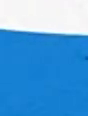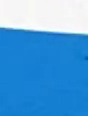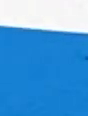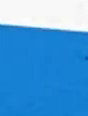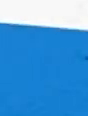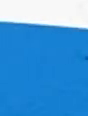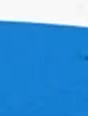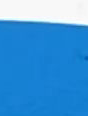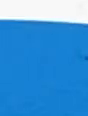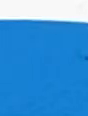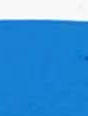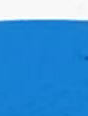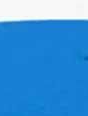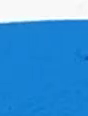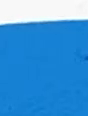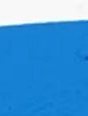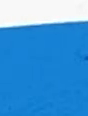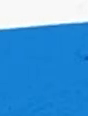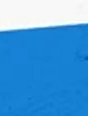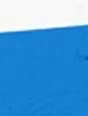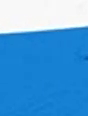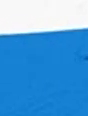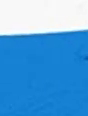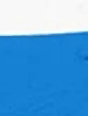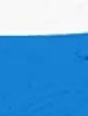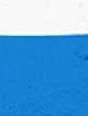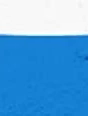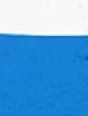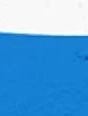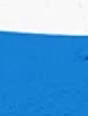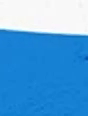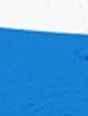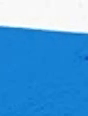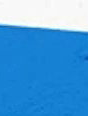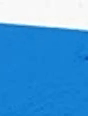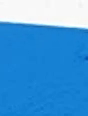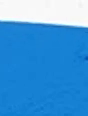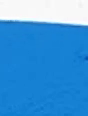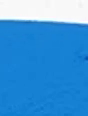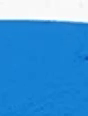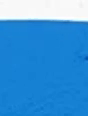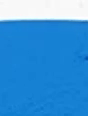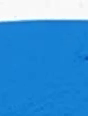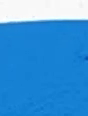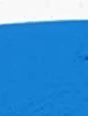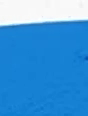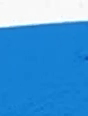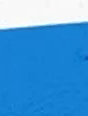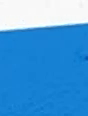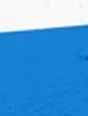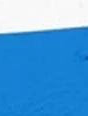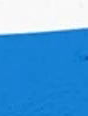Siga creyendo que será posible. Esto fue el sorteo Loto.